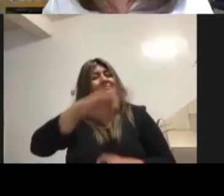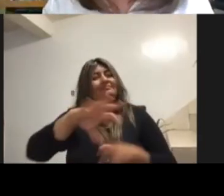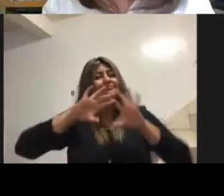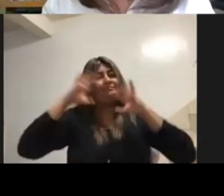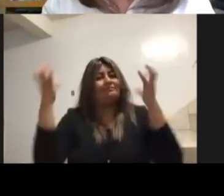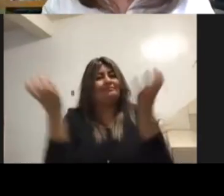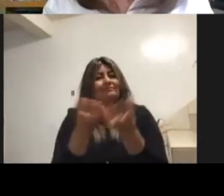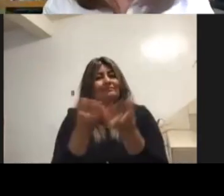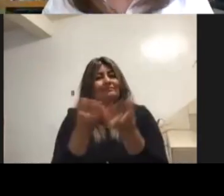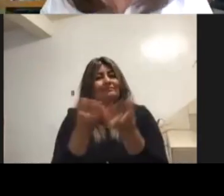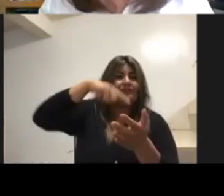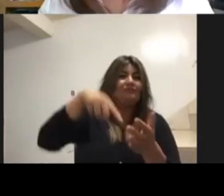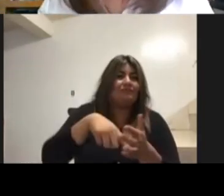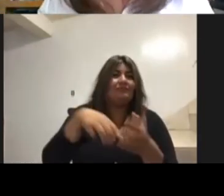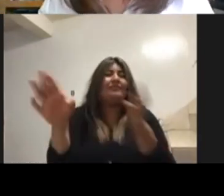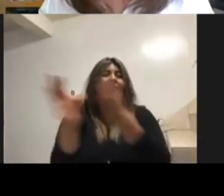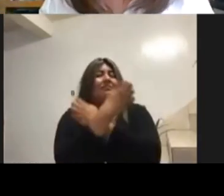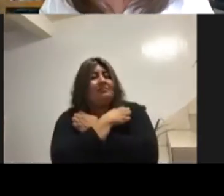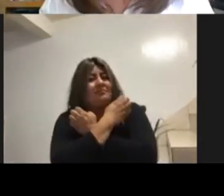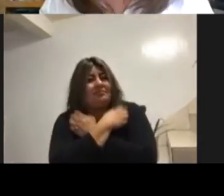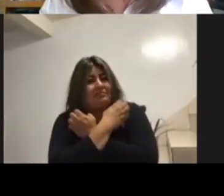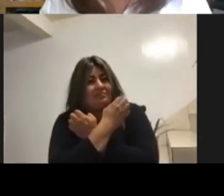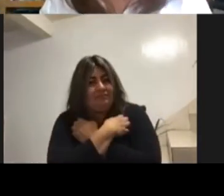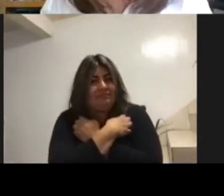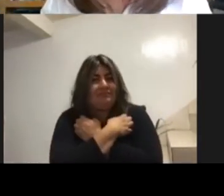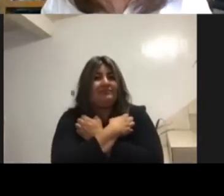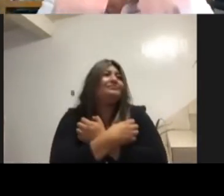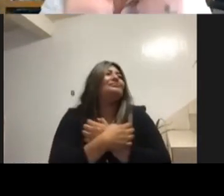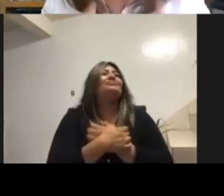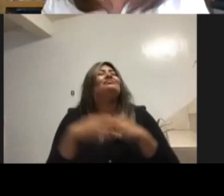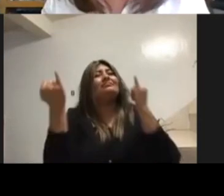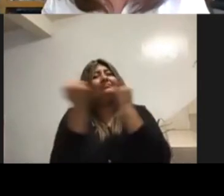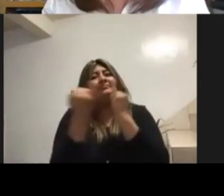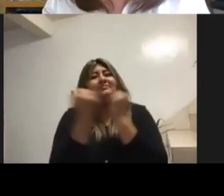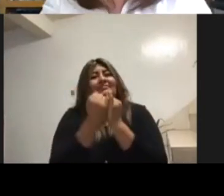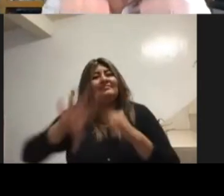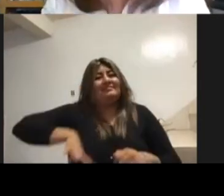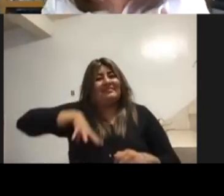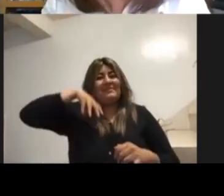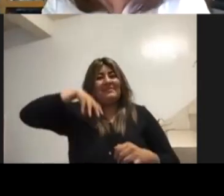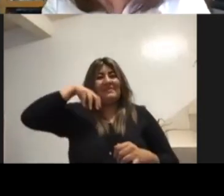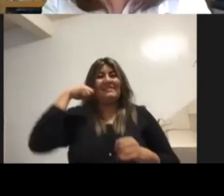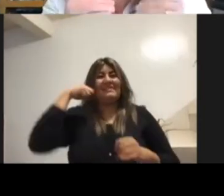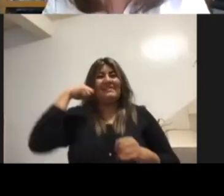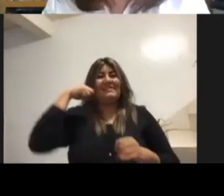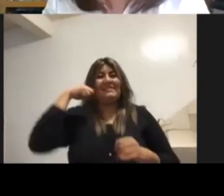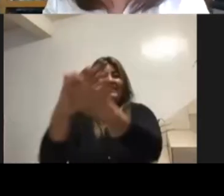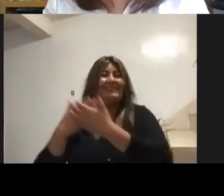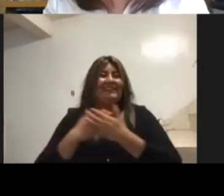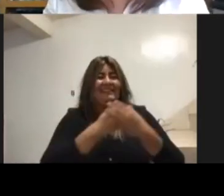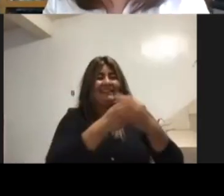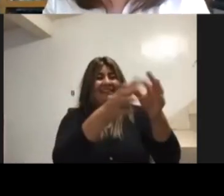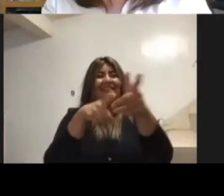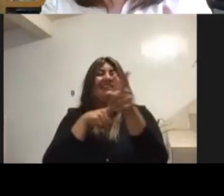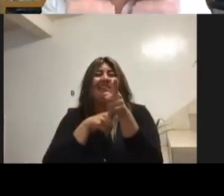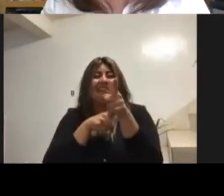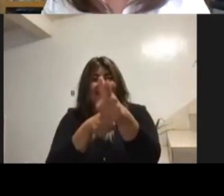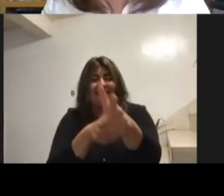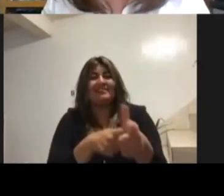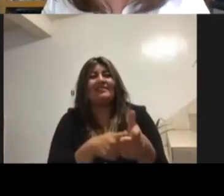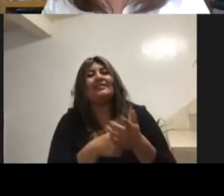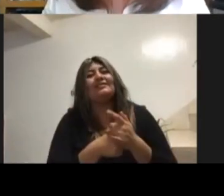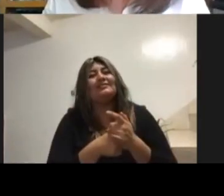posición. Y también es la articulación de esfuerzos. Creo que ese es, y por eso la dejé al final, es la parte, digamos, más importante.